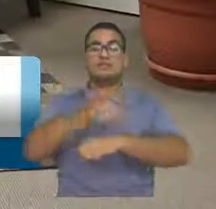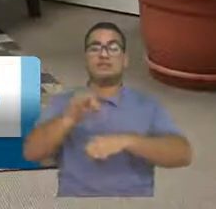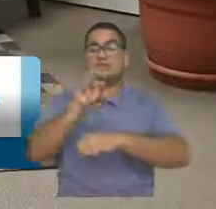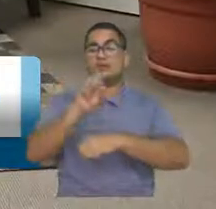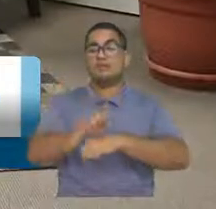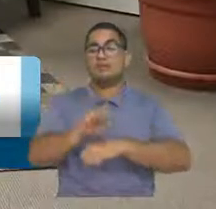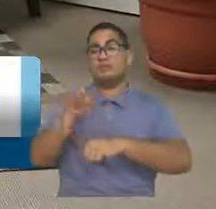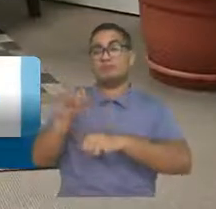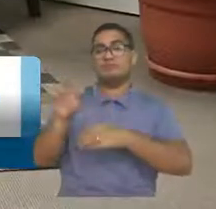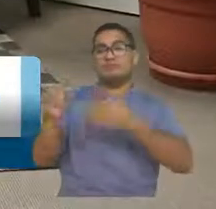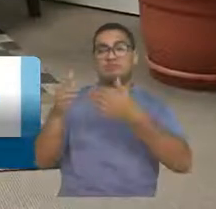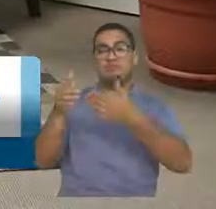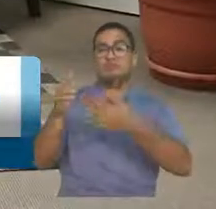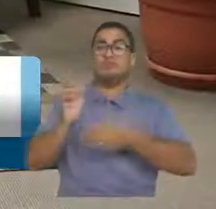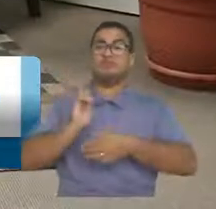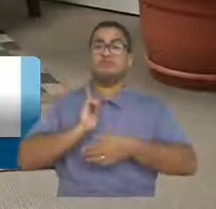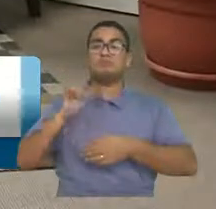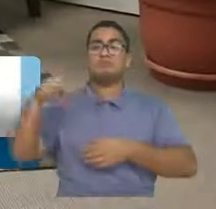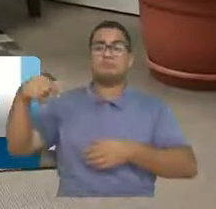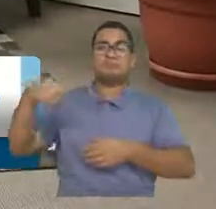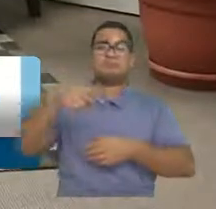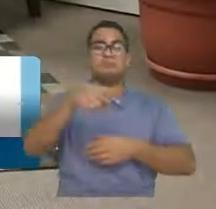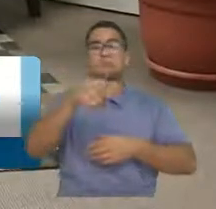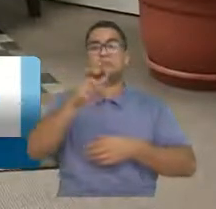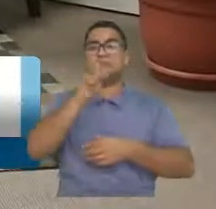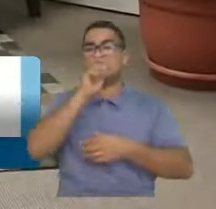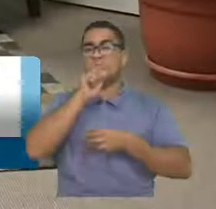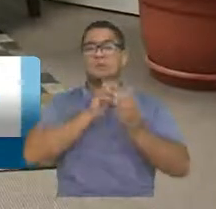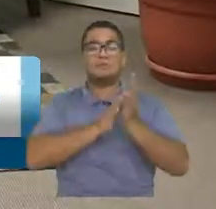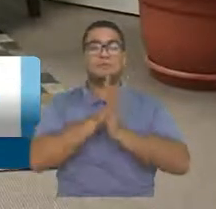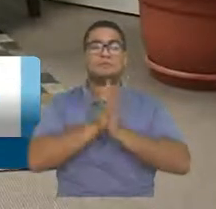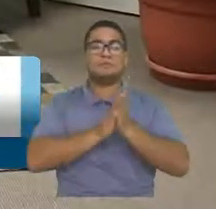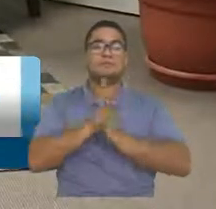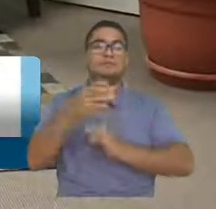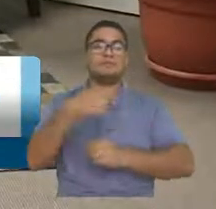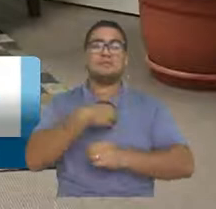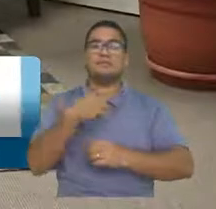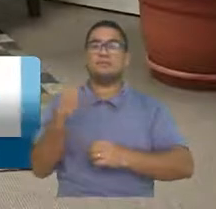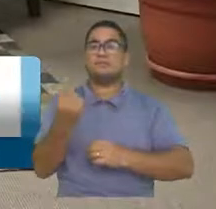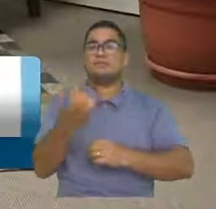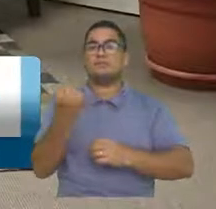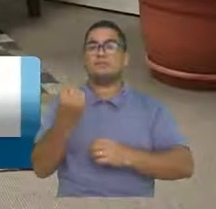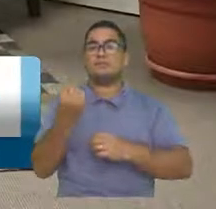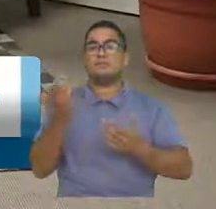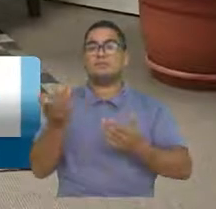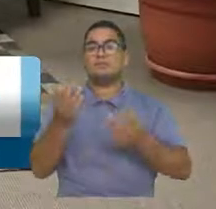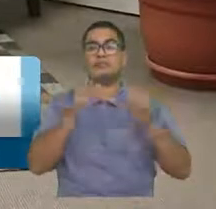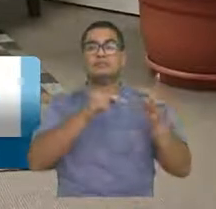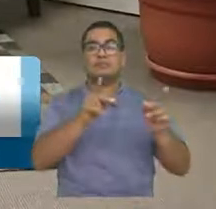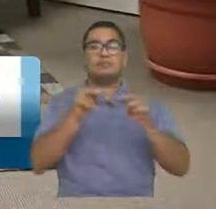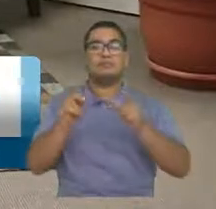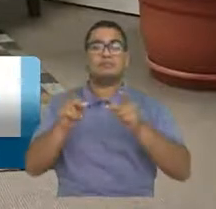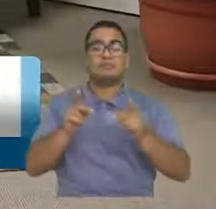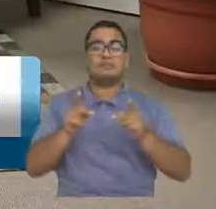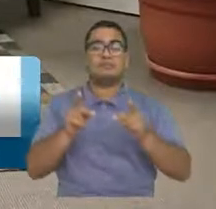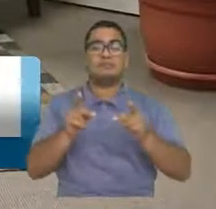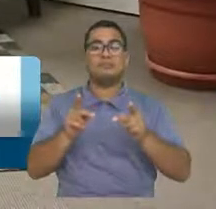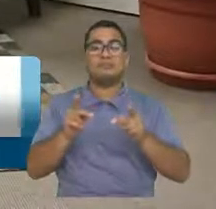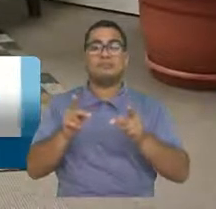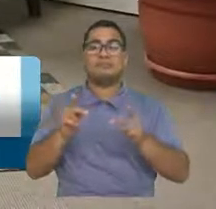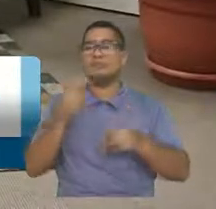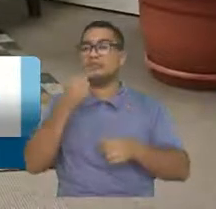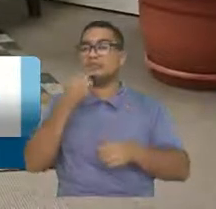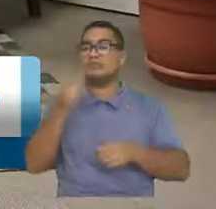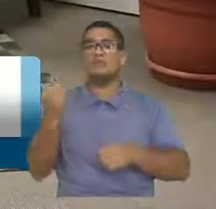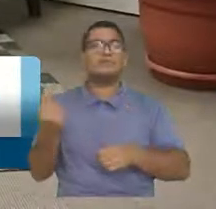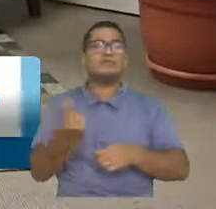paseo Solatlán, vaya a ver, disfrute, claro. Y disfrute de usted solo, porque la gente siempre sufre porque dicen que andan